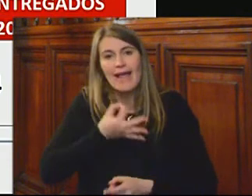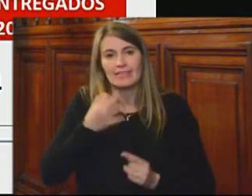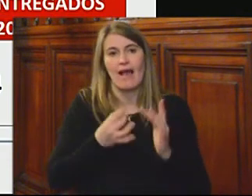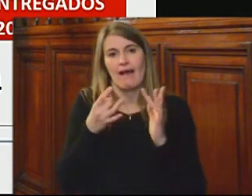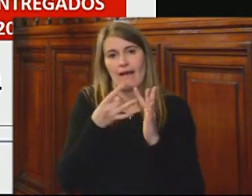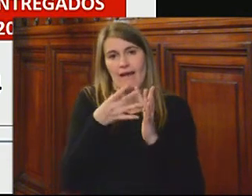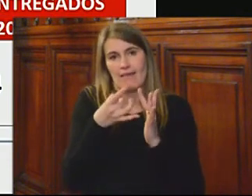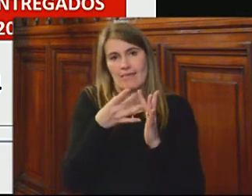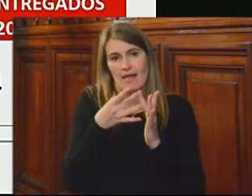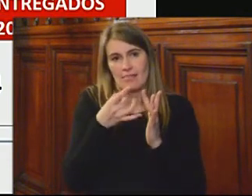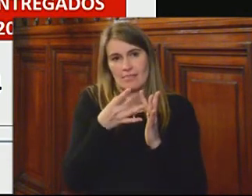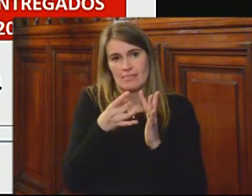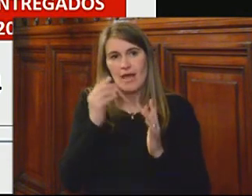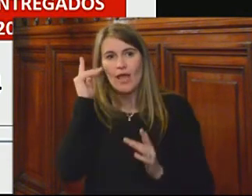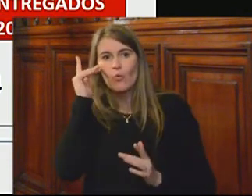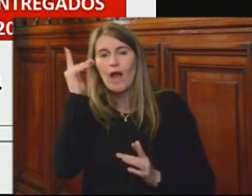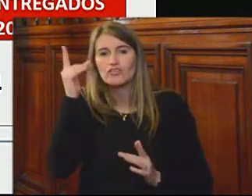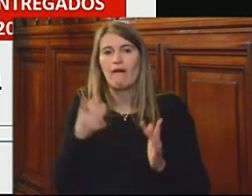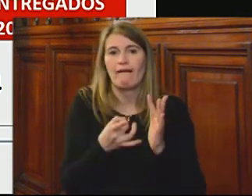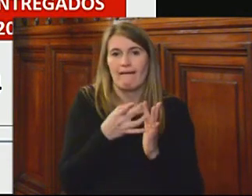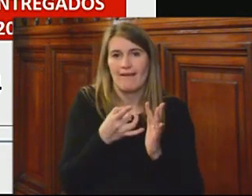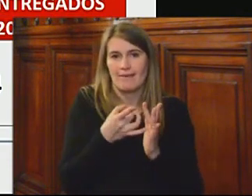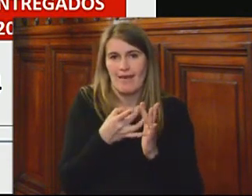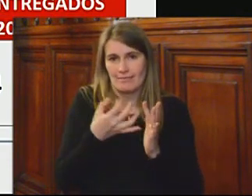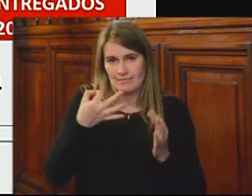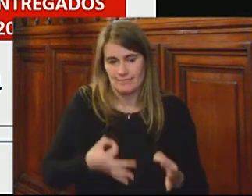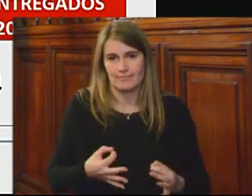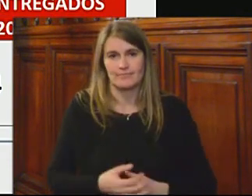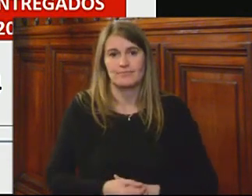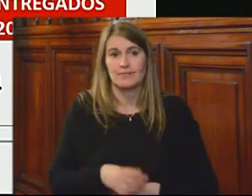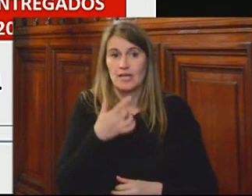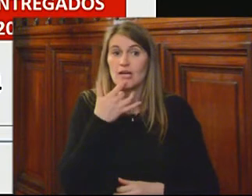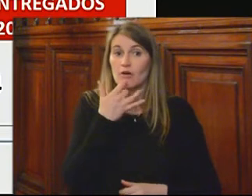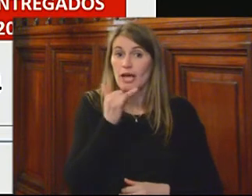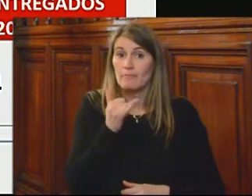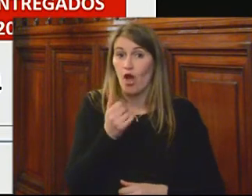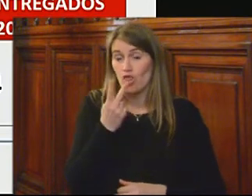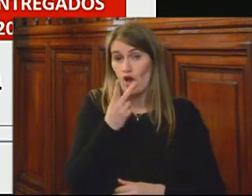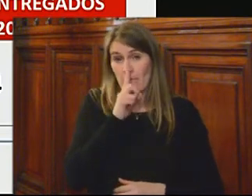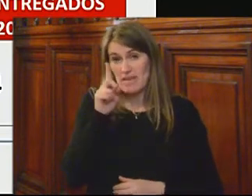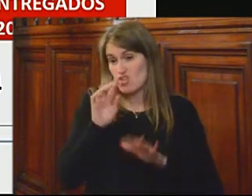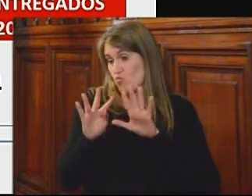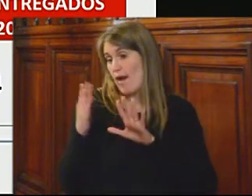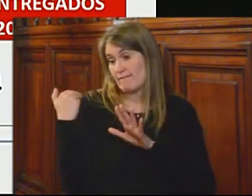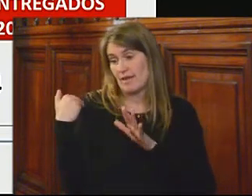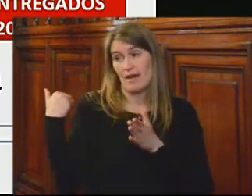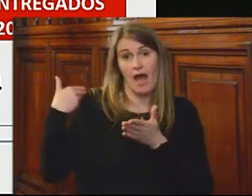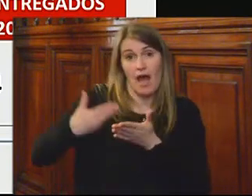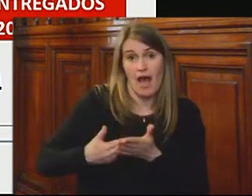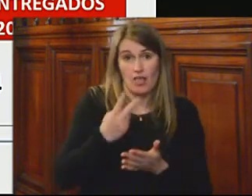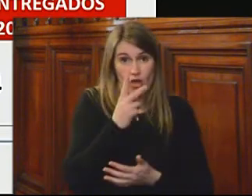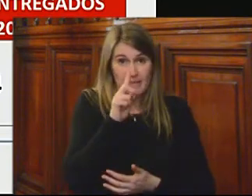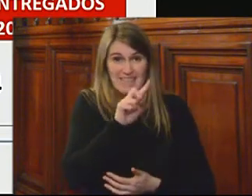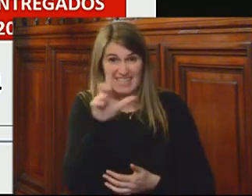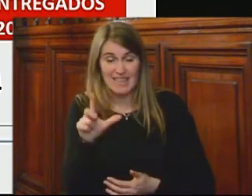de educación, educación de calidad. En ese marco, por ejemplo, desde el año 2009 hasta el 2017, son 6